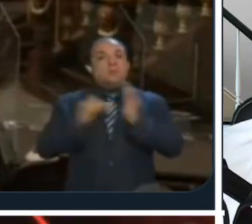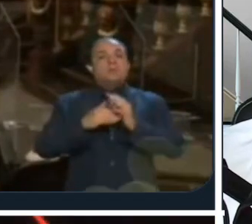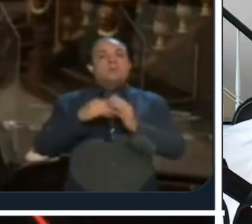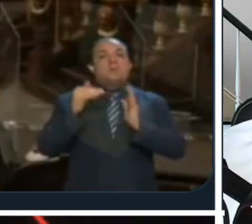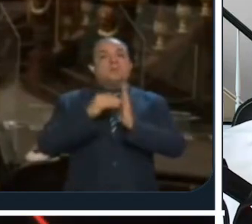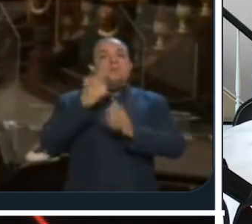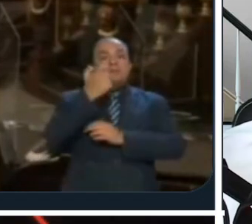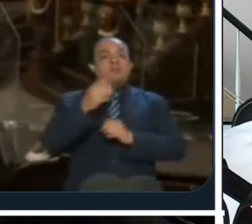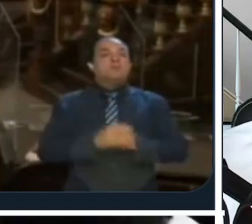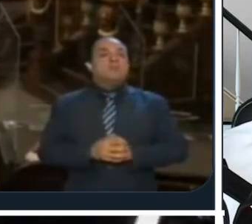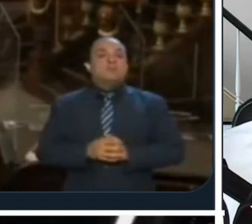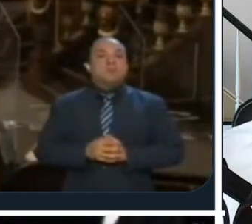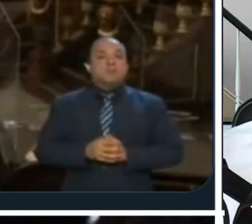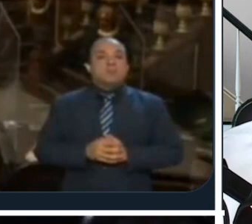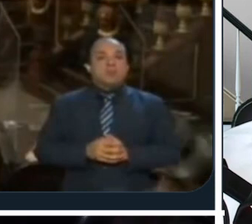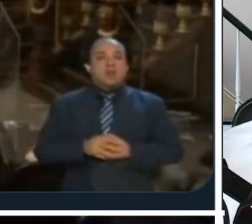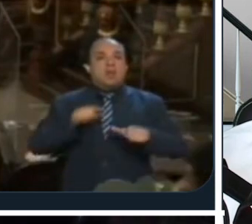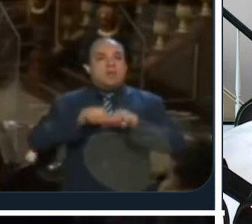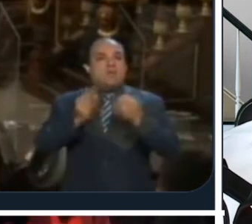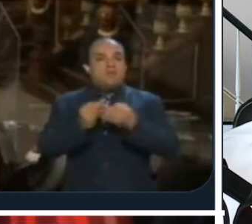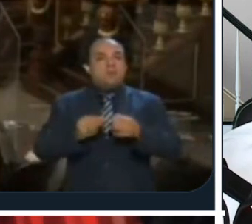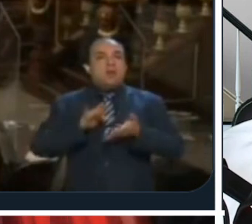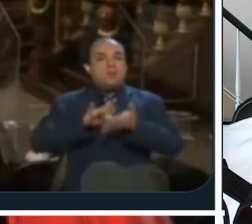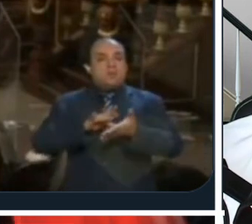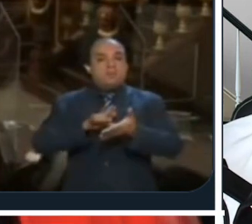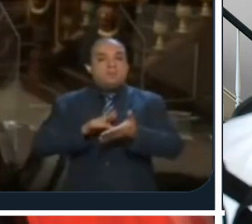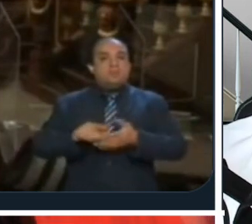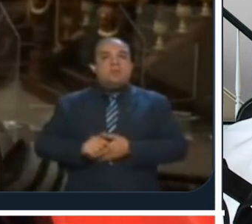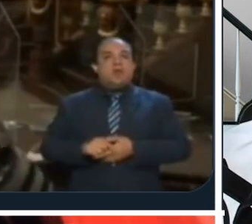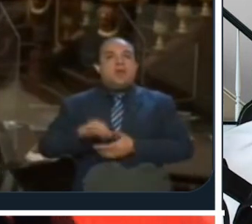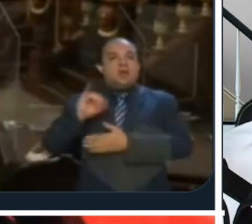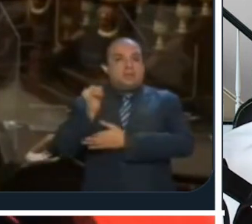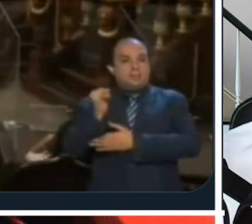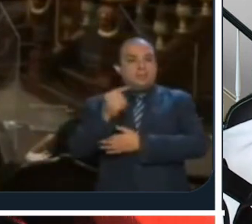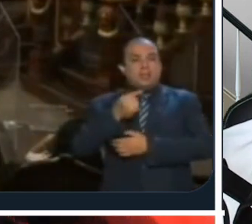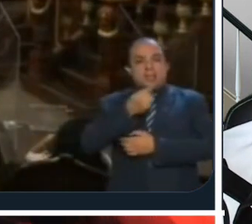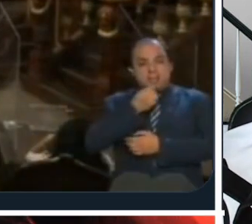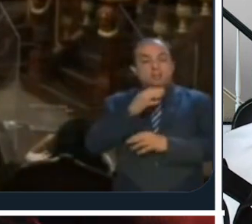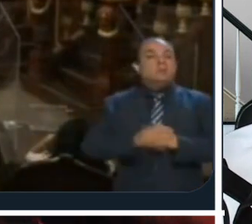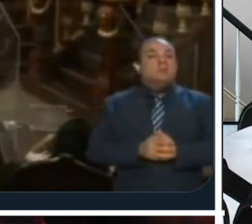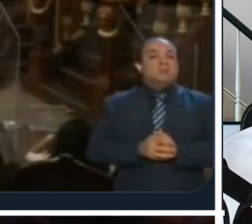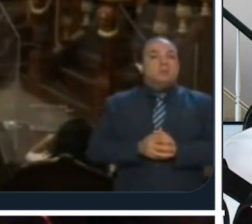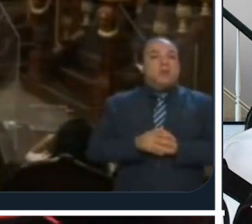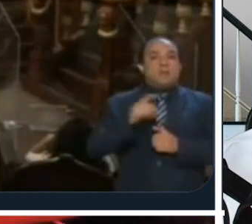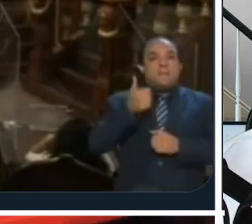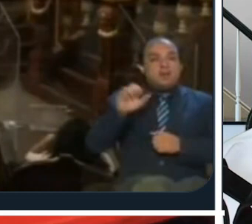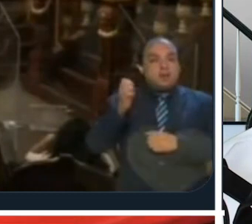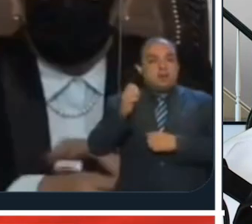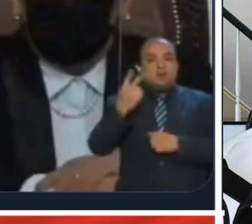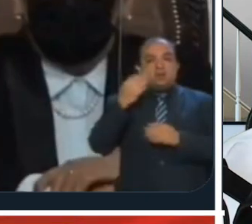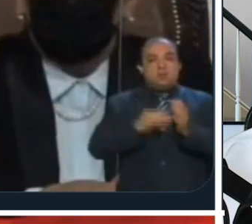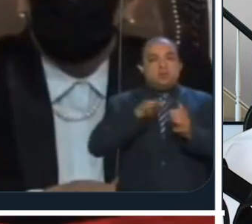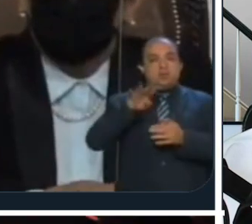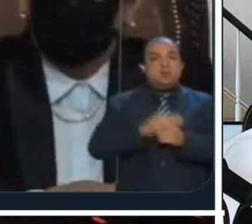Amigos y amigas, me da gusto estar nuevamente con ustedes. Vamos a ir a la información más relevante en su informe de la jefa